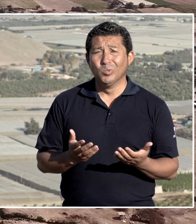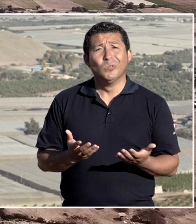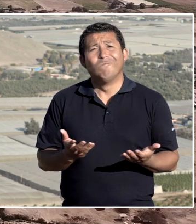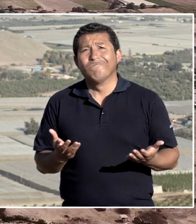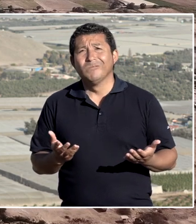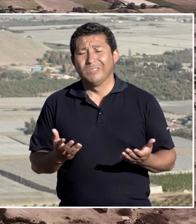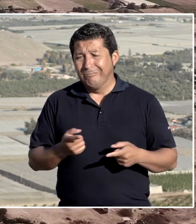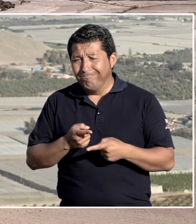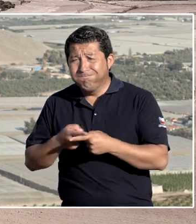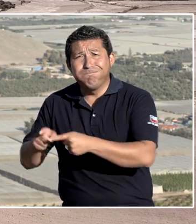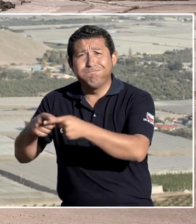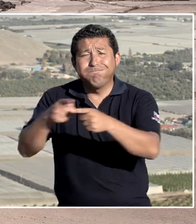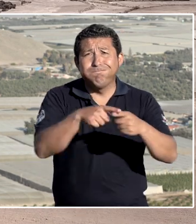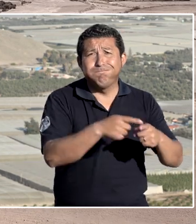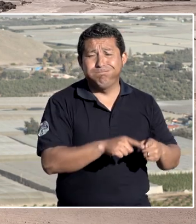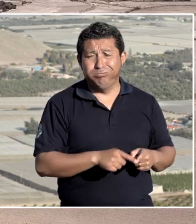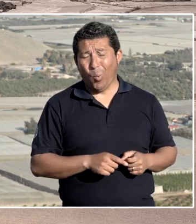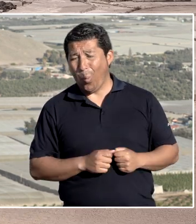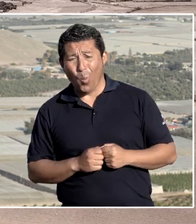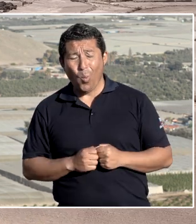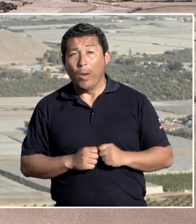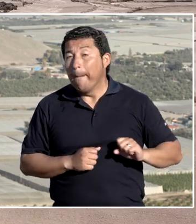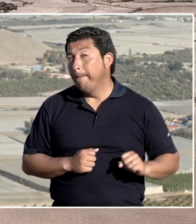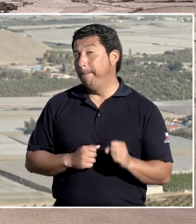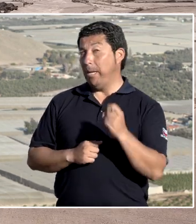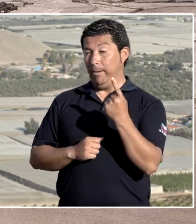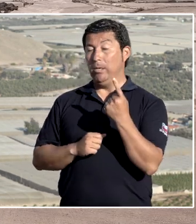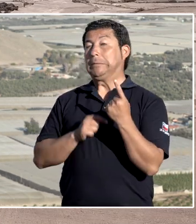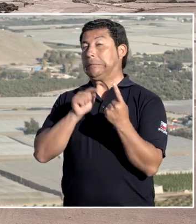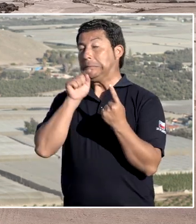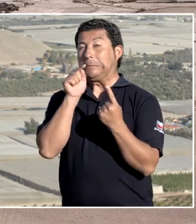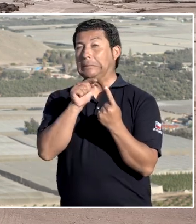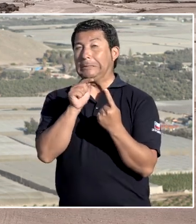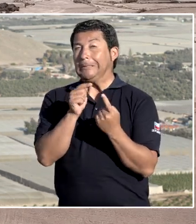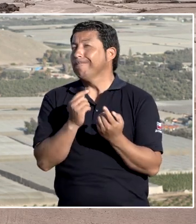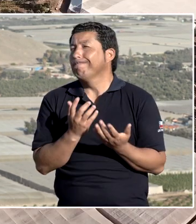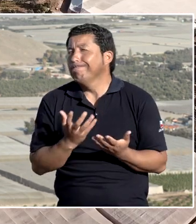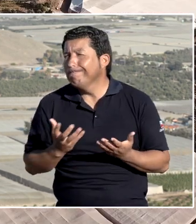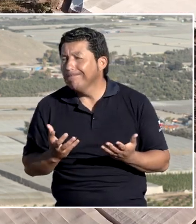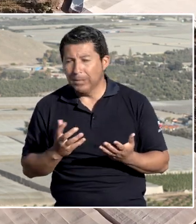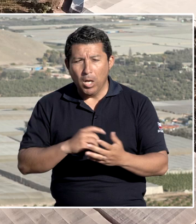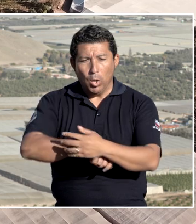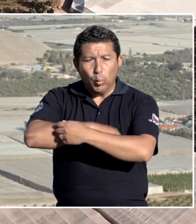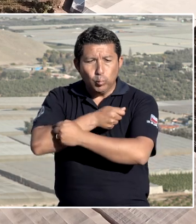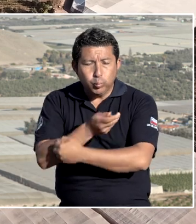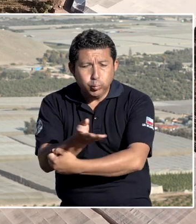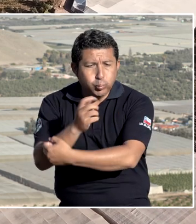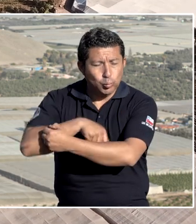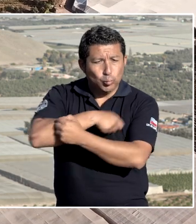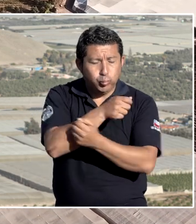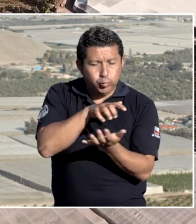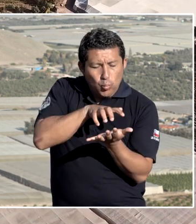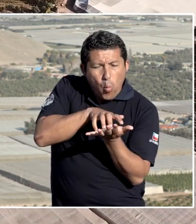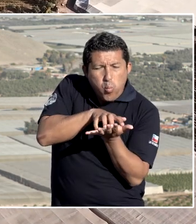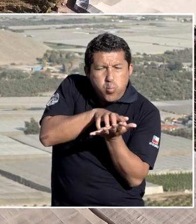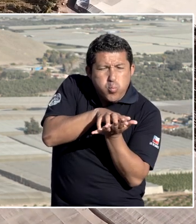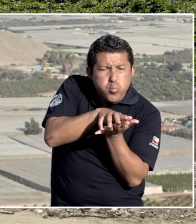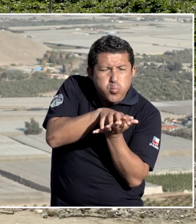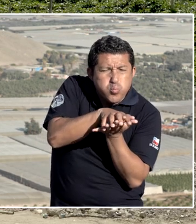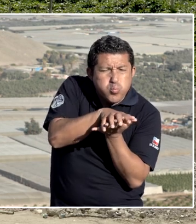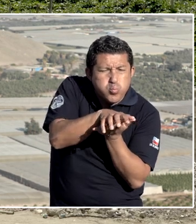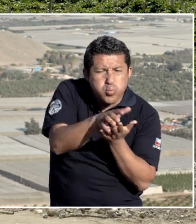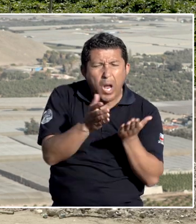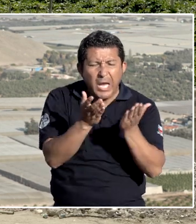ha sido causado por múltiples factores siendo el principal de ellos la expansión de la producción agrícola